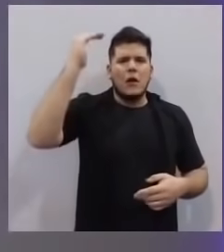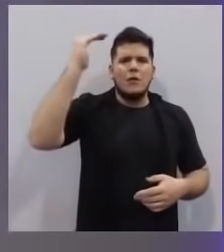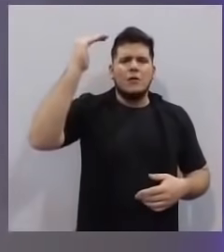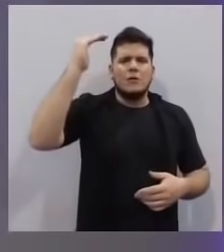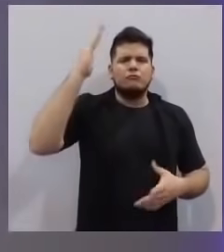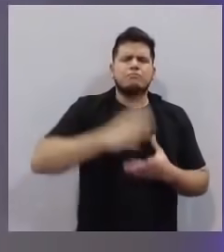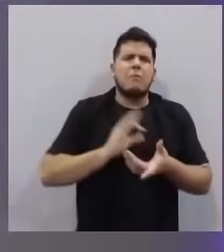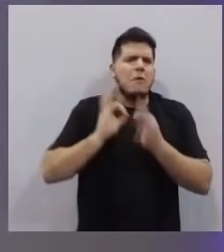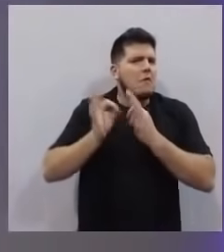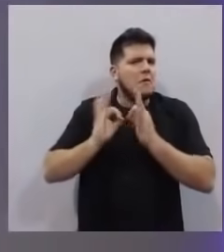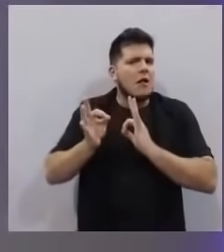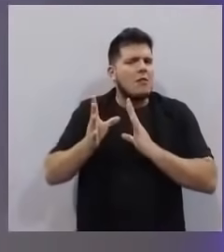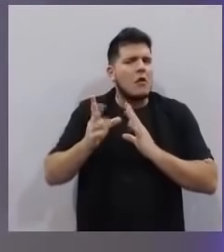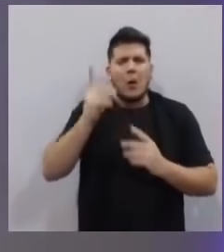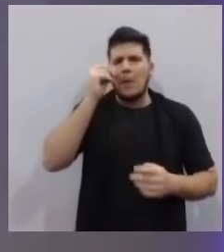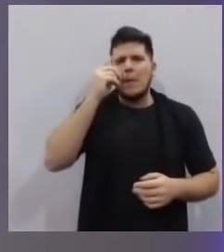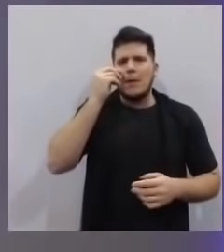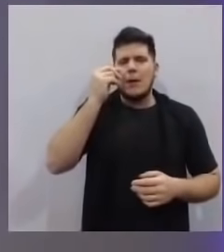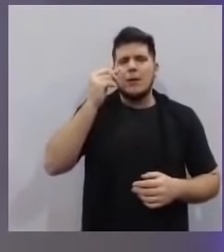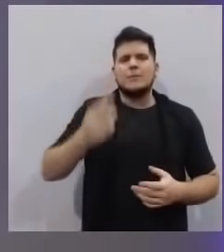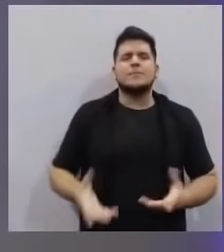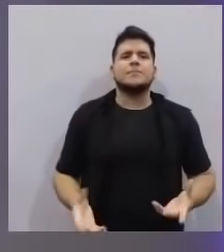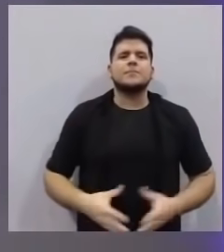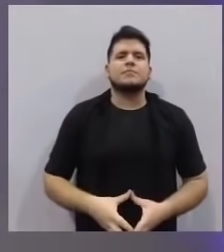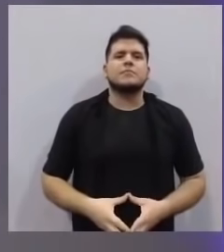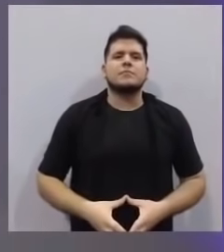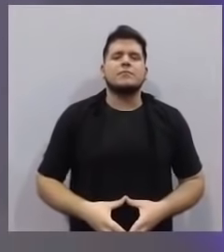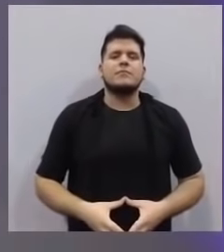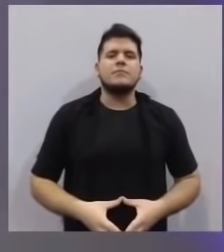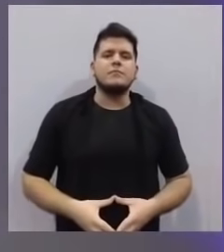te desobedecido jamás a ella no dijo toda la verdad verdad